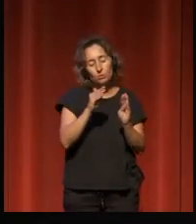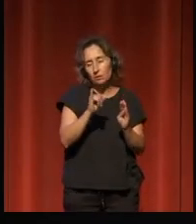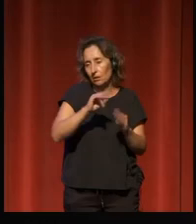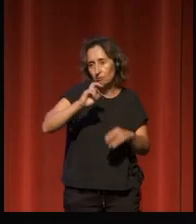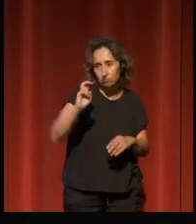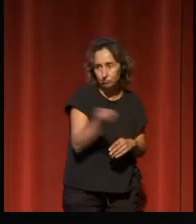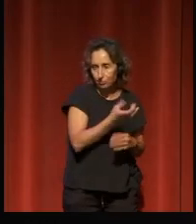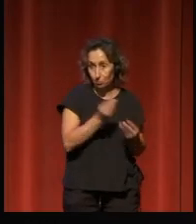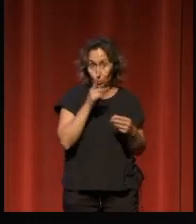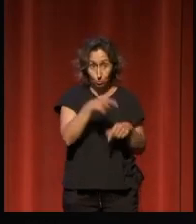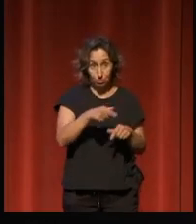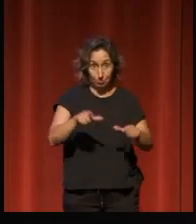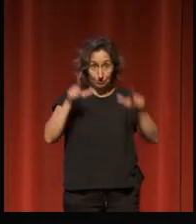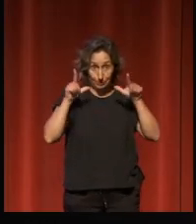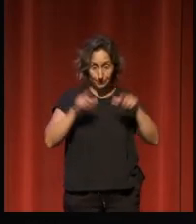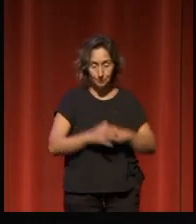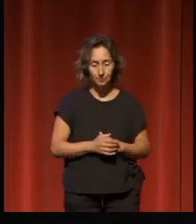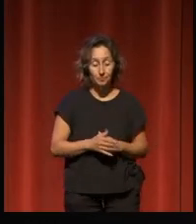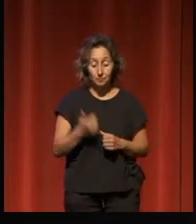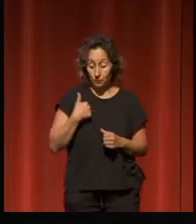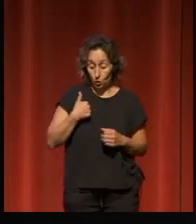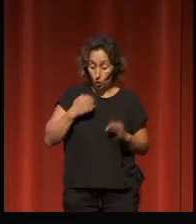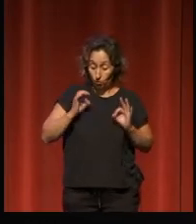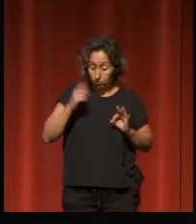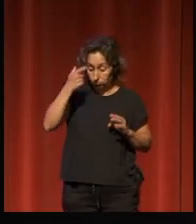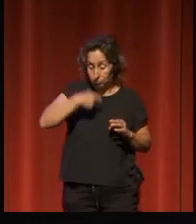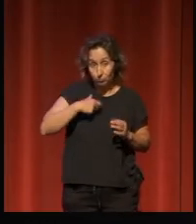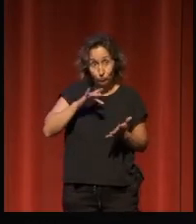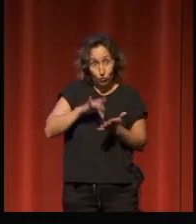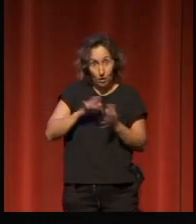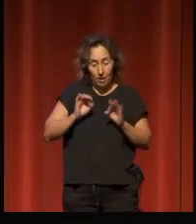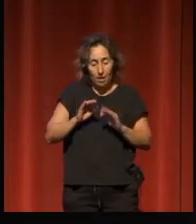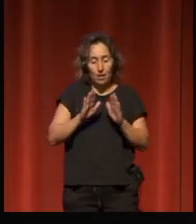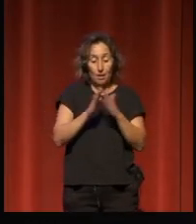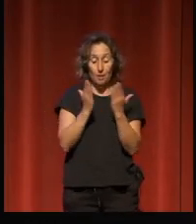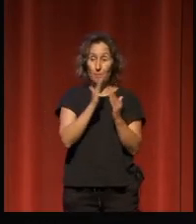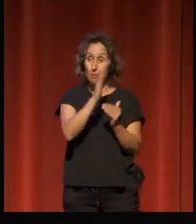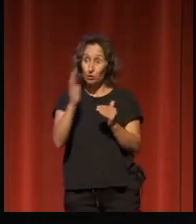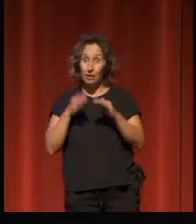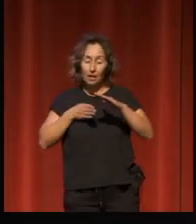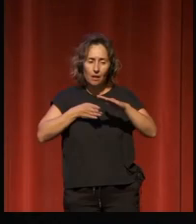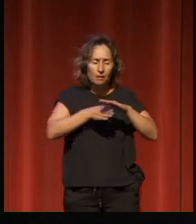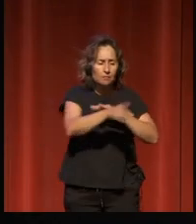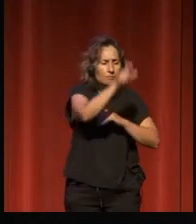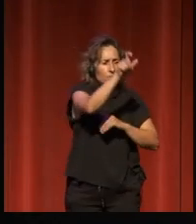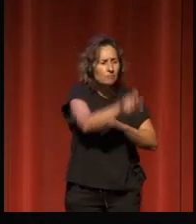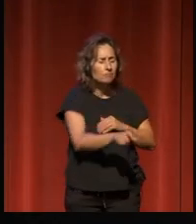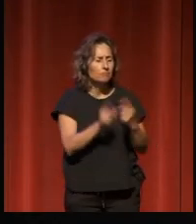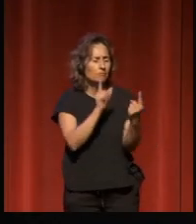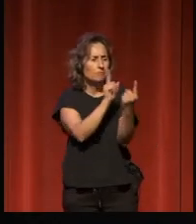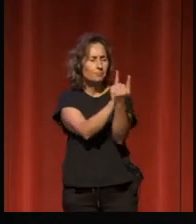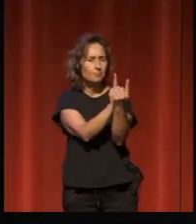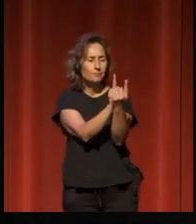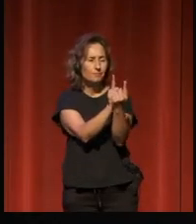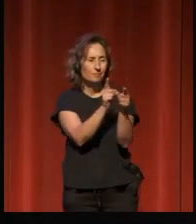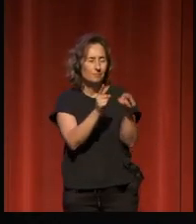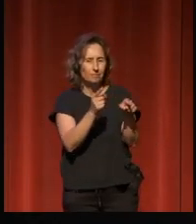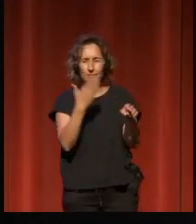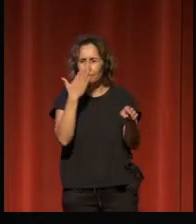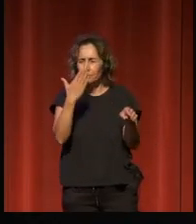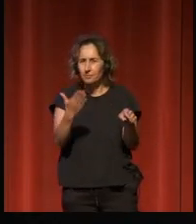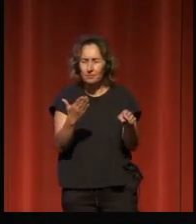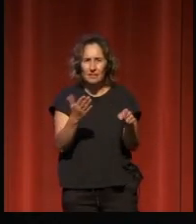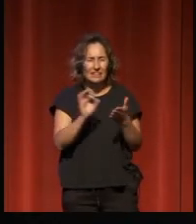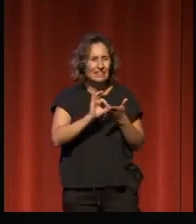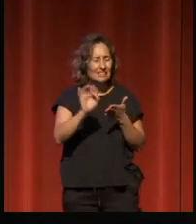entra en una biblioteca Bueno pues yo por lo menos así lo he vivido siempre encuentro a una persona de verdad de servicio